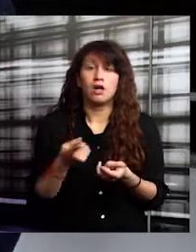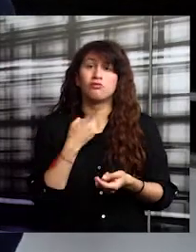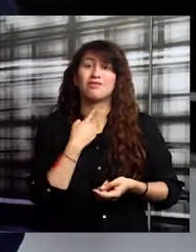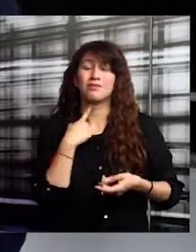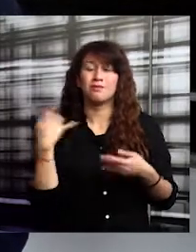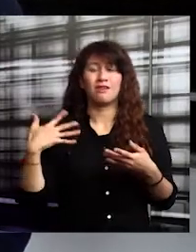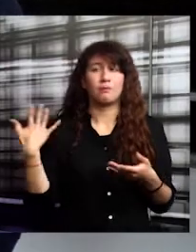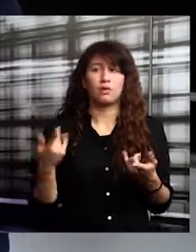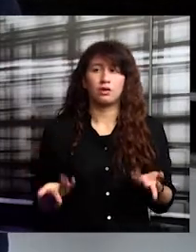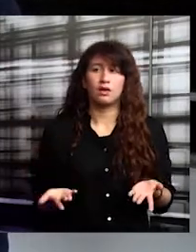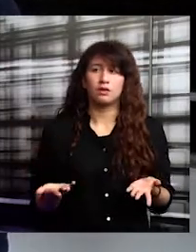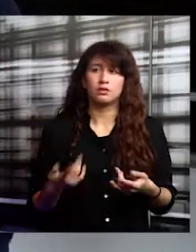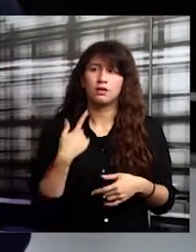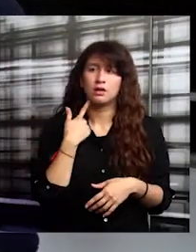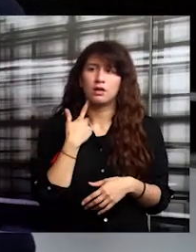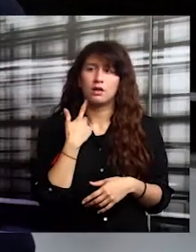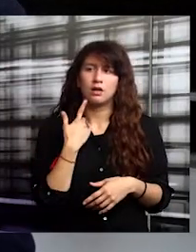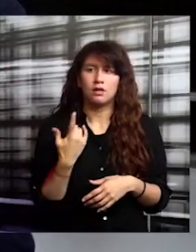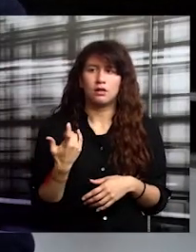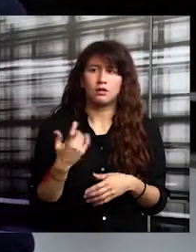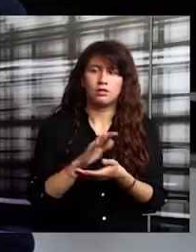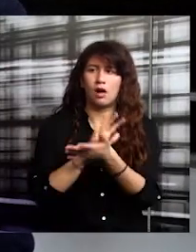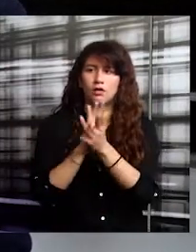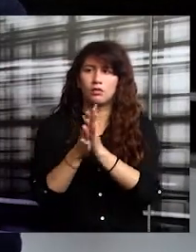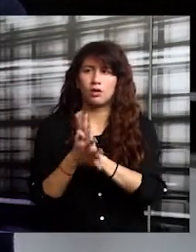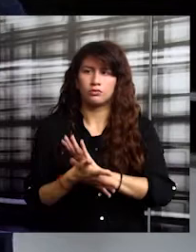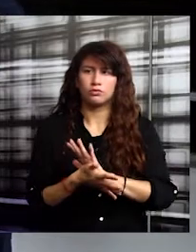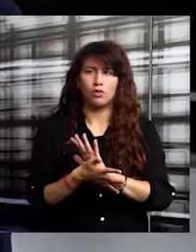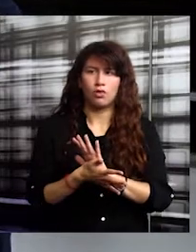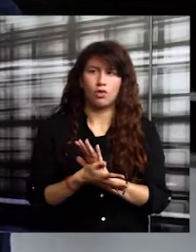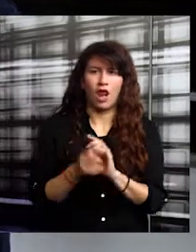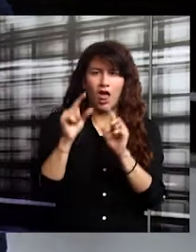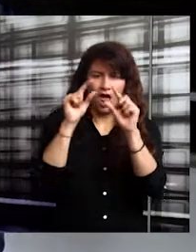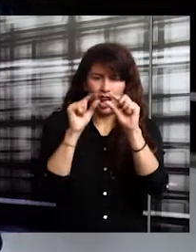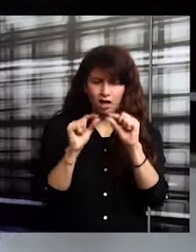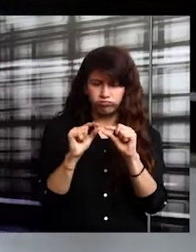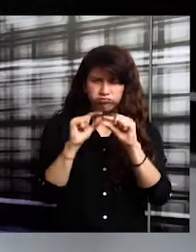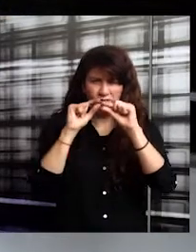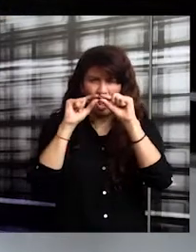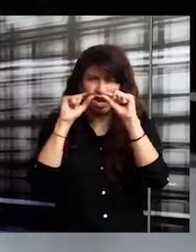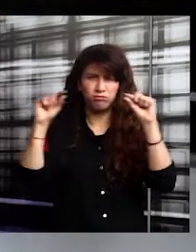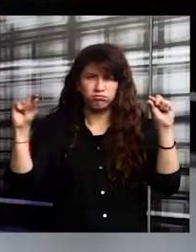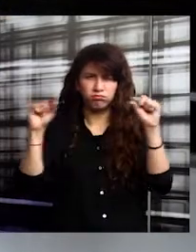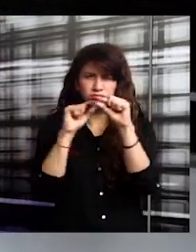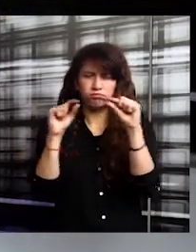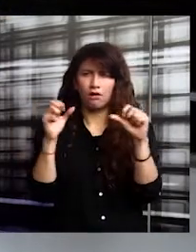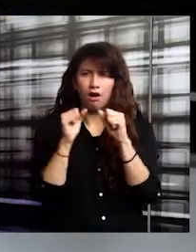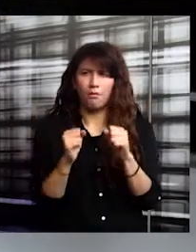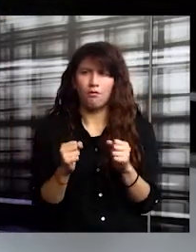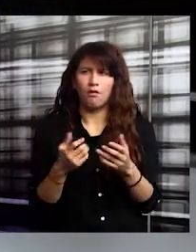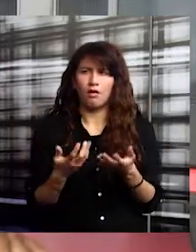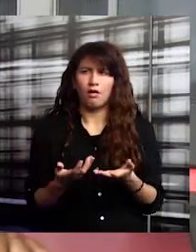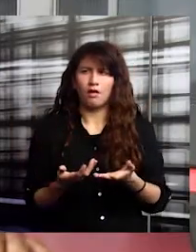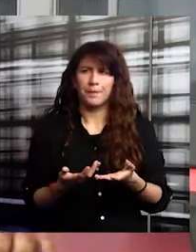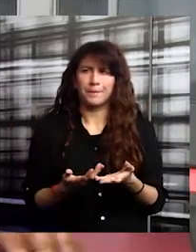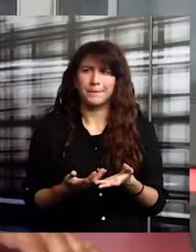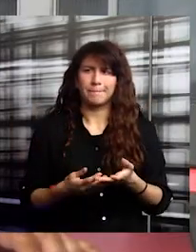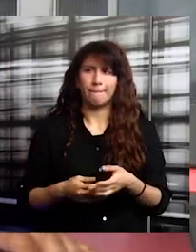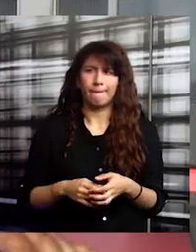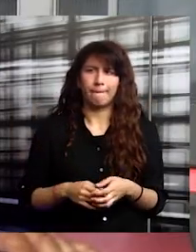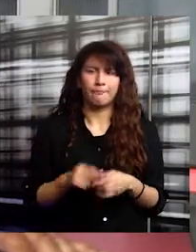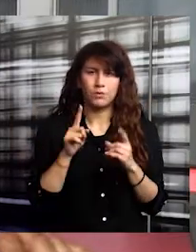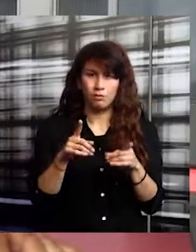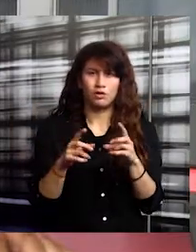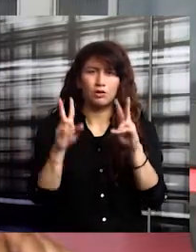chica que pueda haber, yo creo que eso es tremendamente relevante. Sí. Porque es un ejercicio netamente democrático. Sí, yo comparto plenamente. Y es